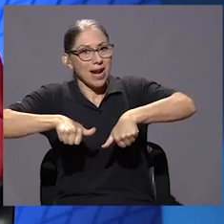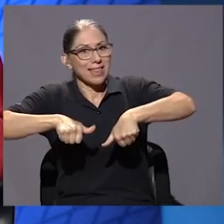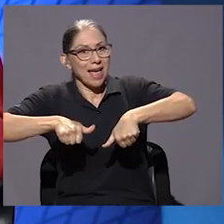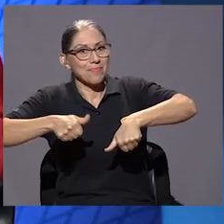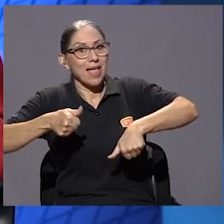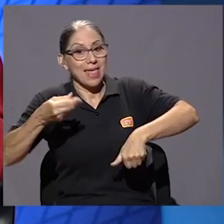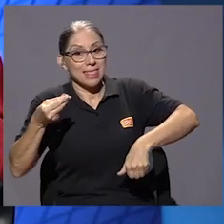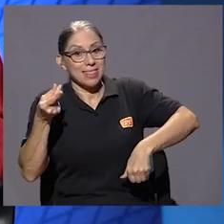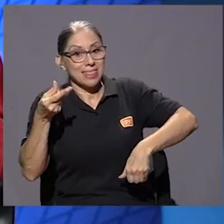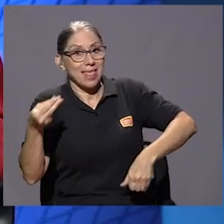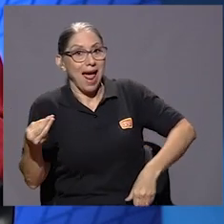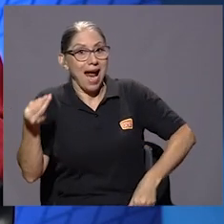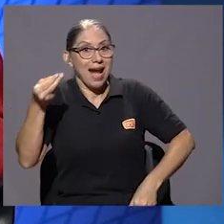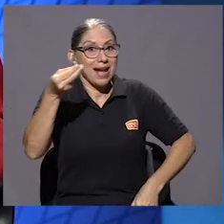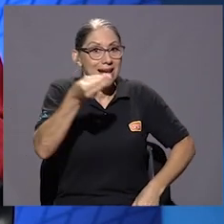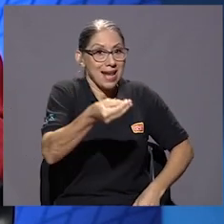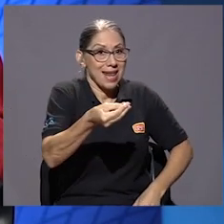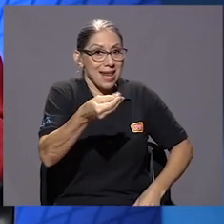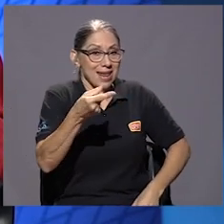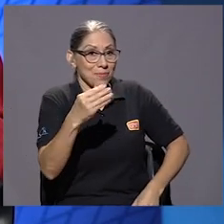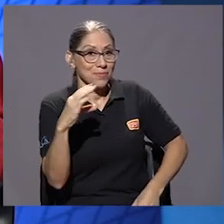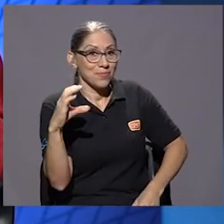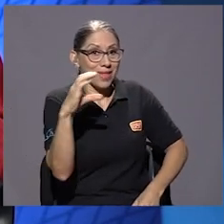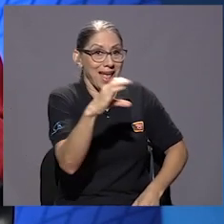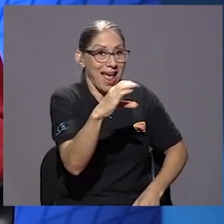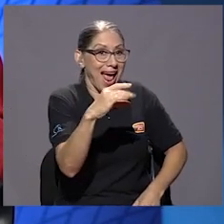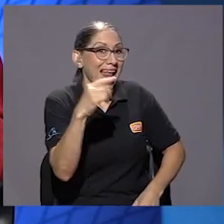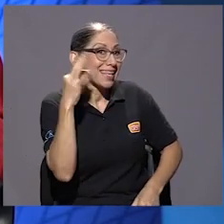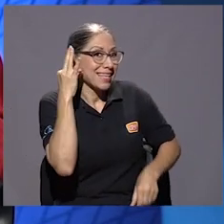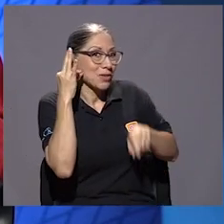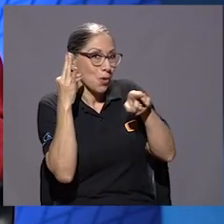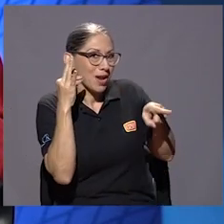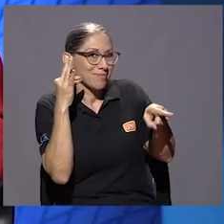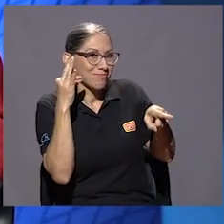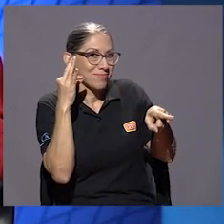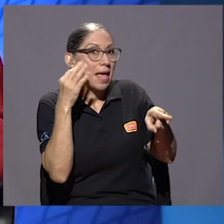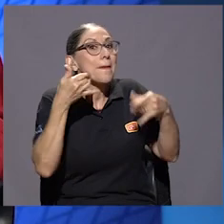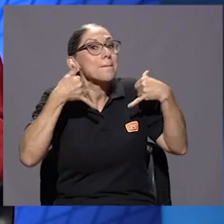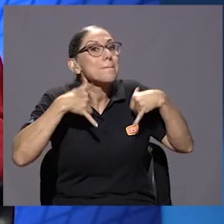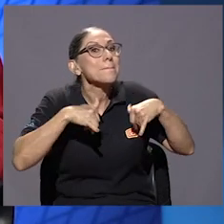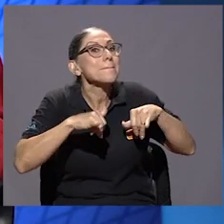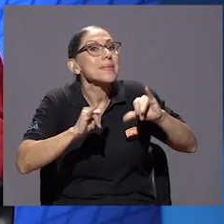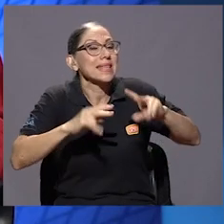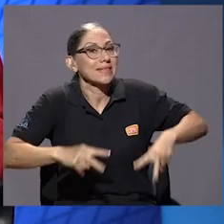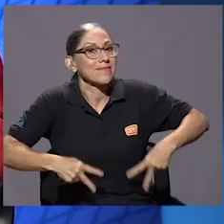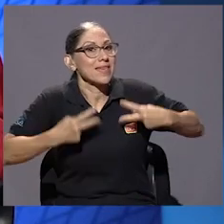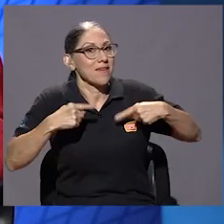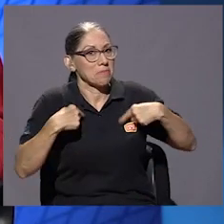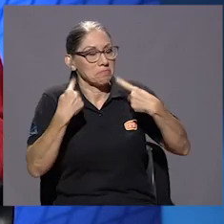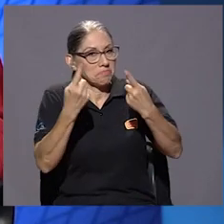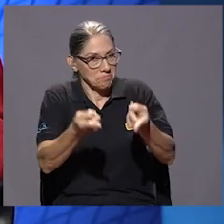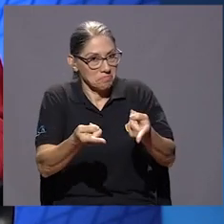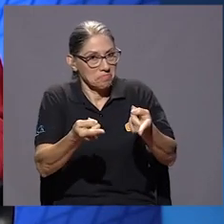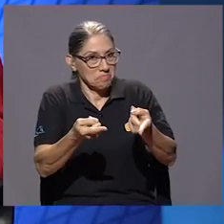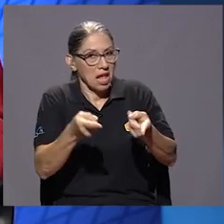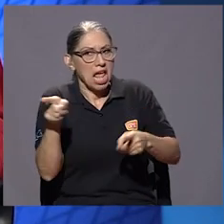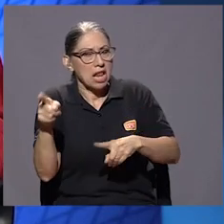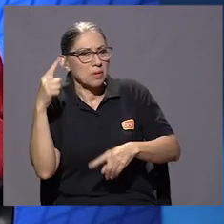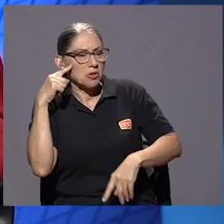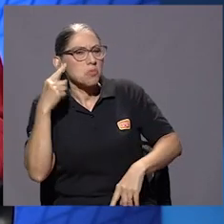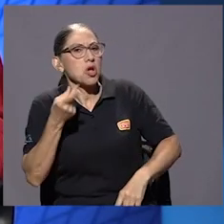vida. Ve qué interesante. Y dice, le voy a dar este monto y le voy a dar tantas fincas.